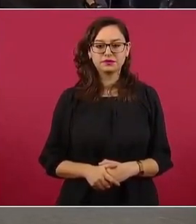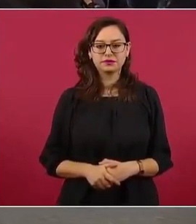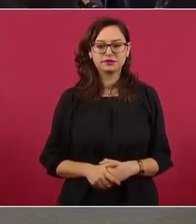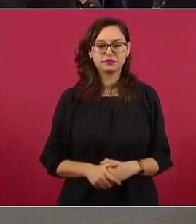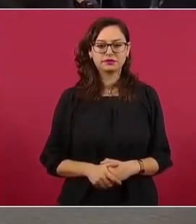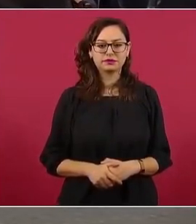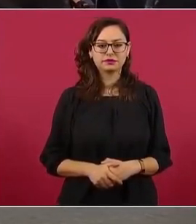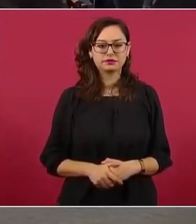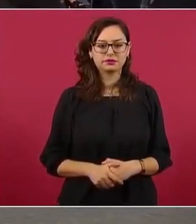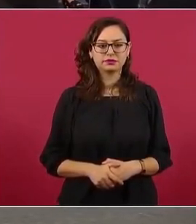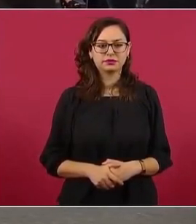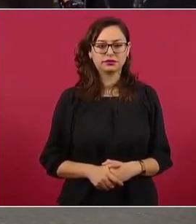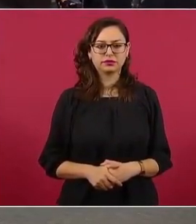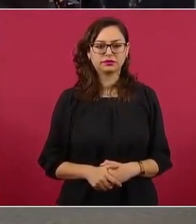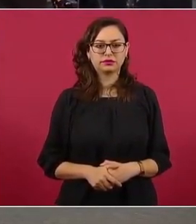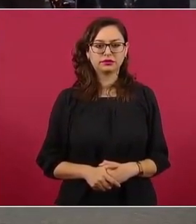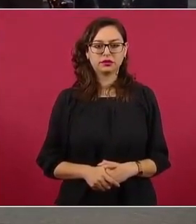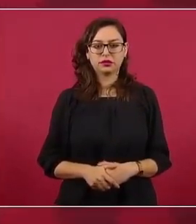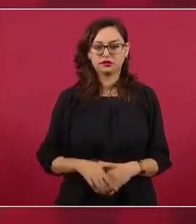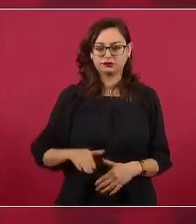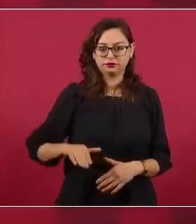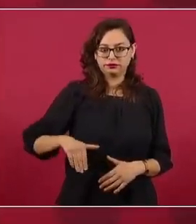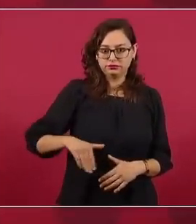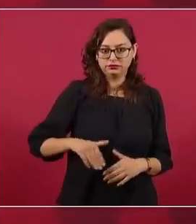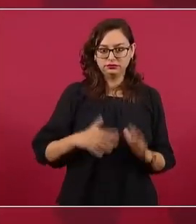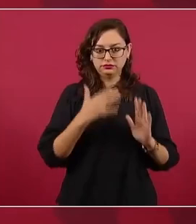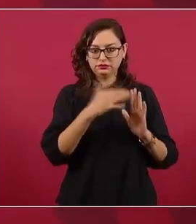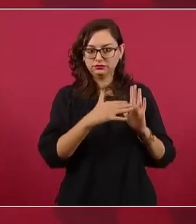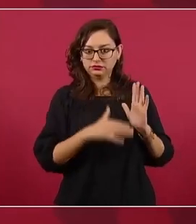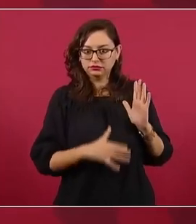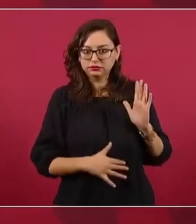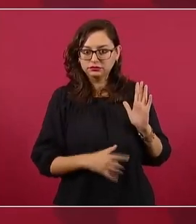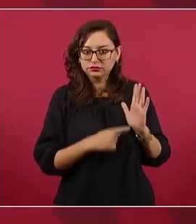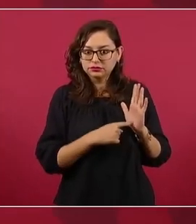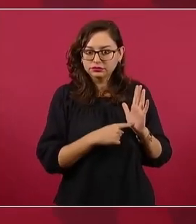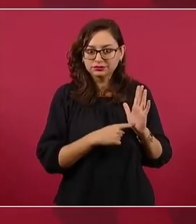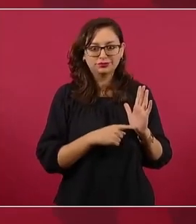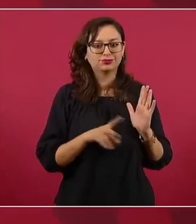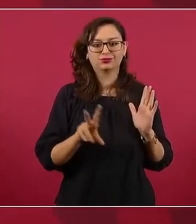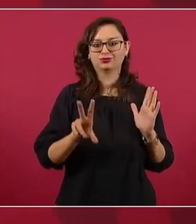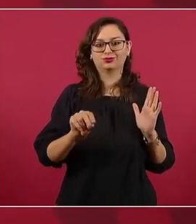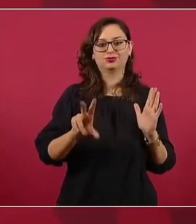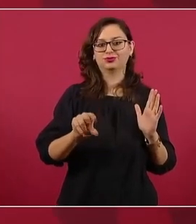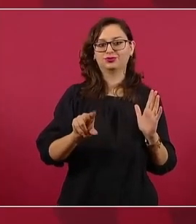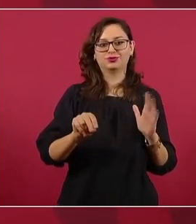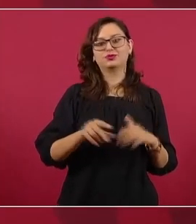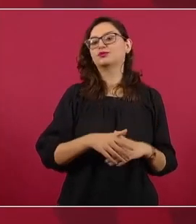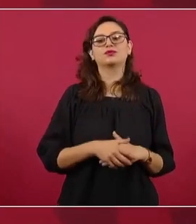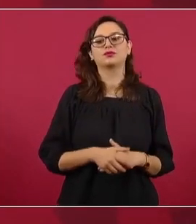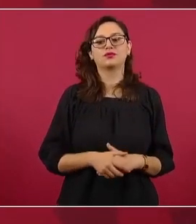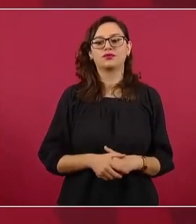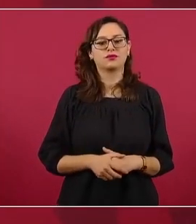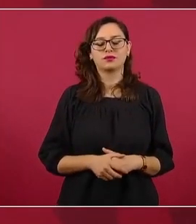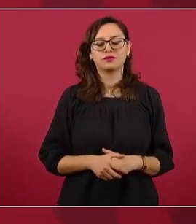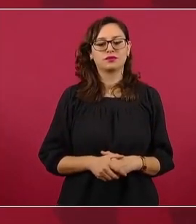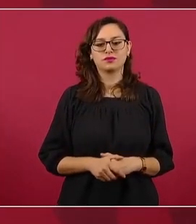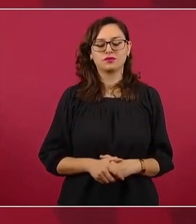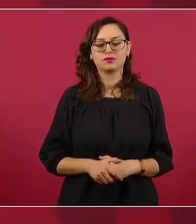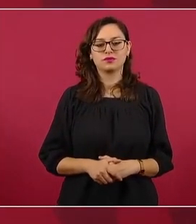En esta nota que yo acabo de leer, no. Si los hubiera, yo me hubiera yo referido a eso,